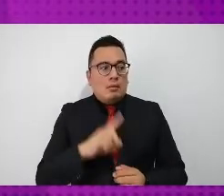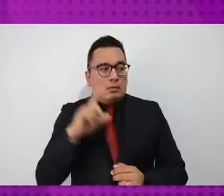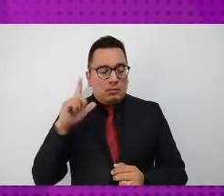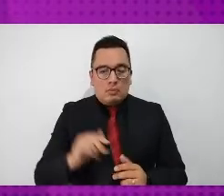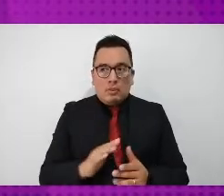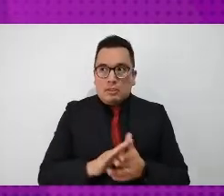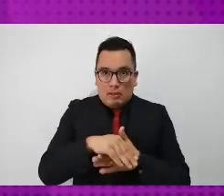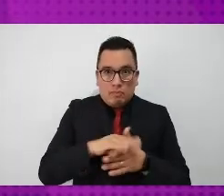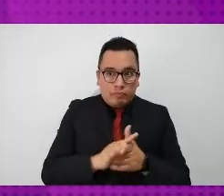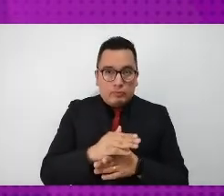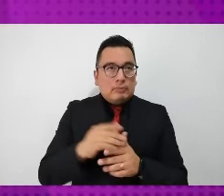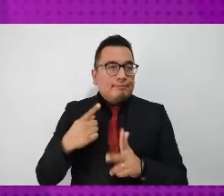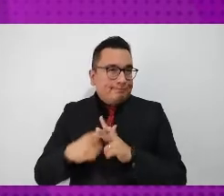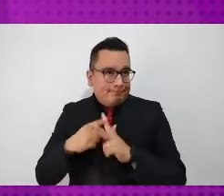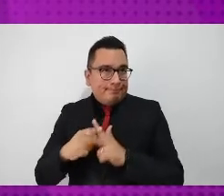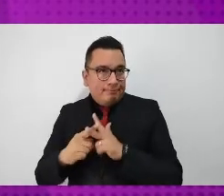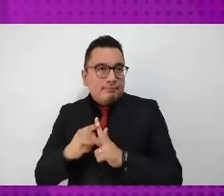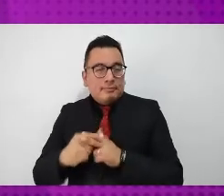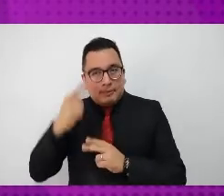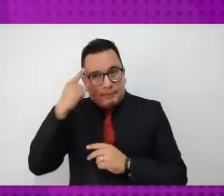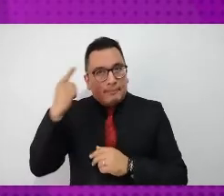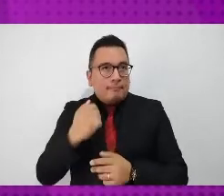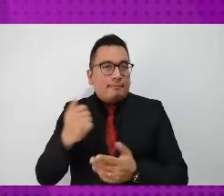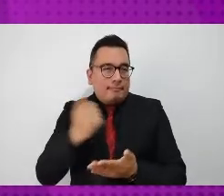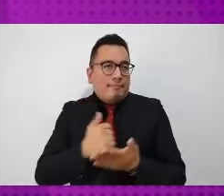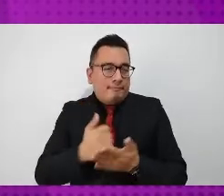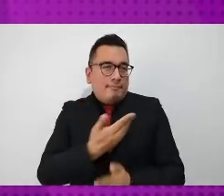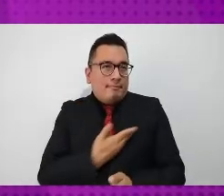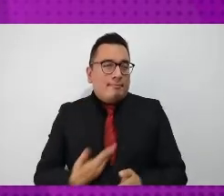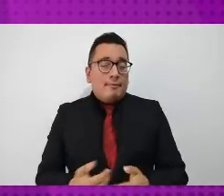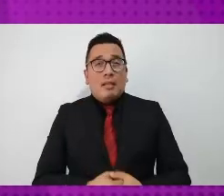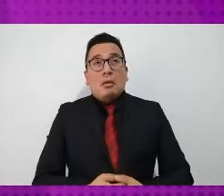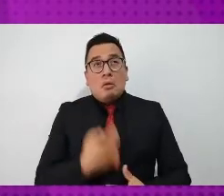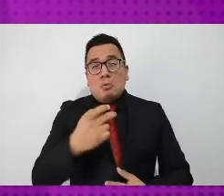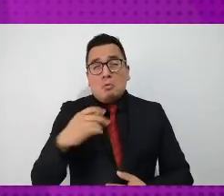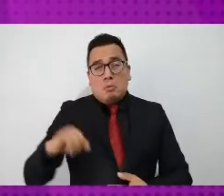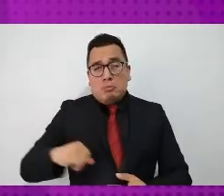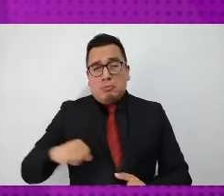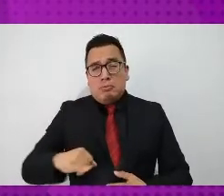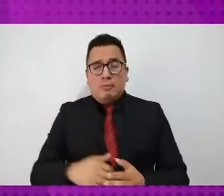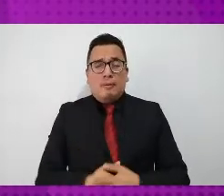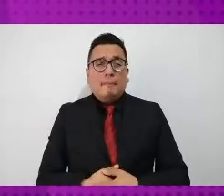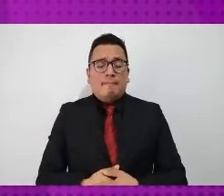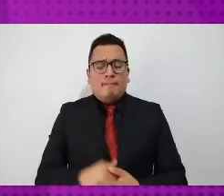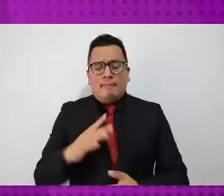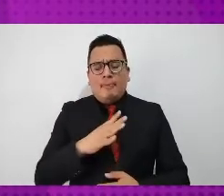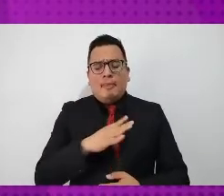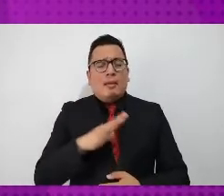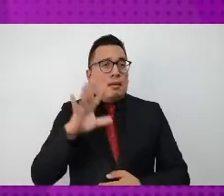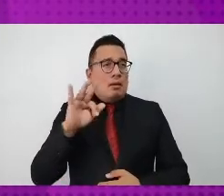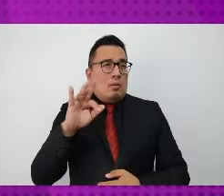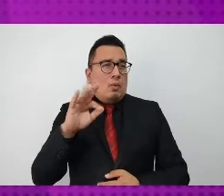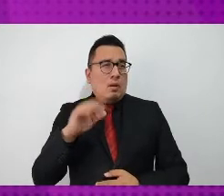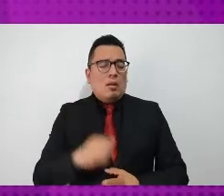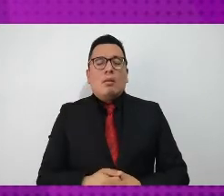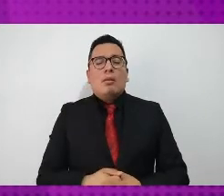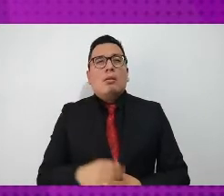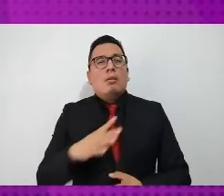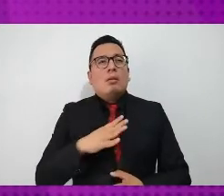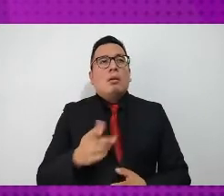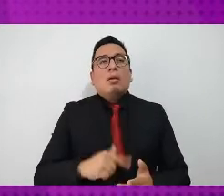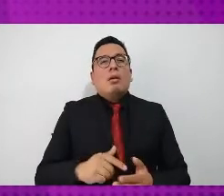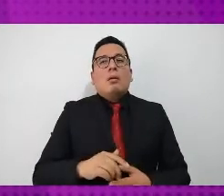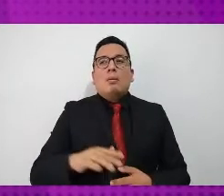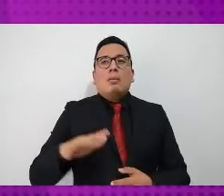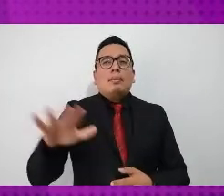al cómputo estatal entonces esto es algo bien interesante fueron 40 se implementaron en cuatro